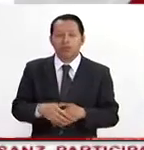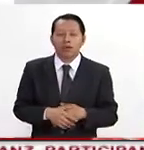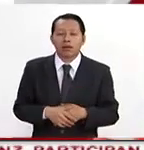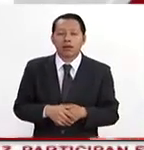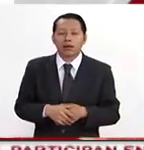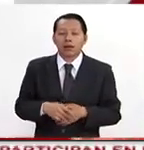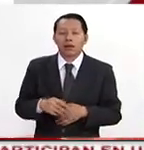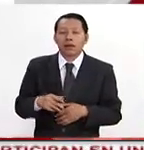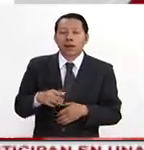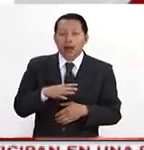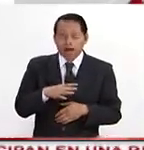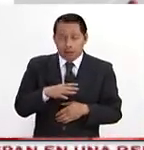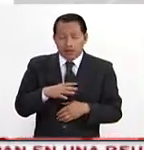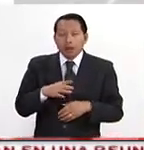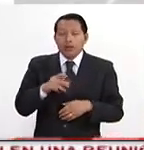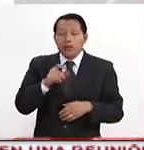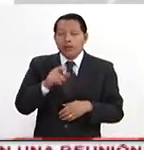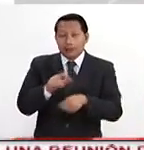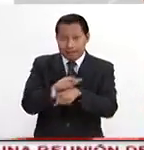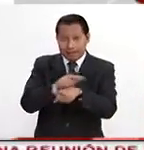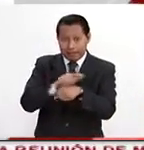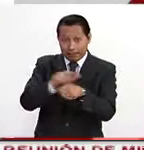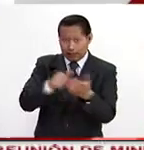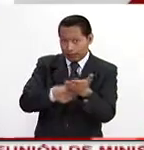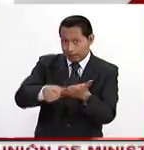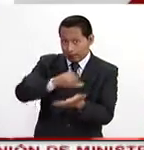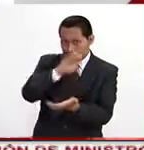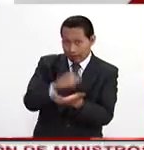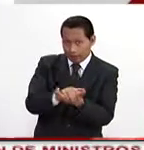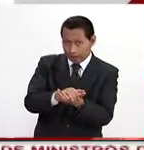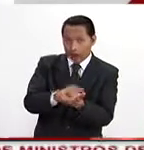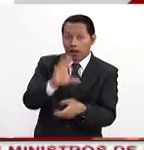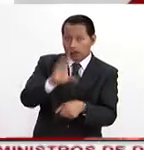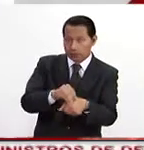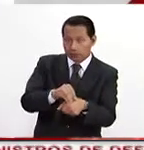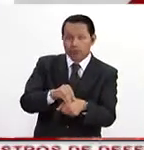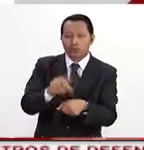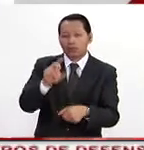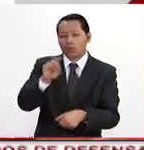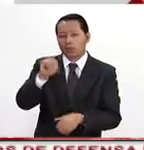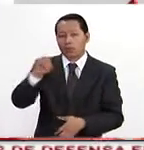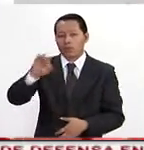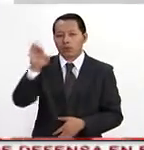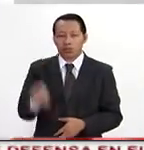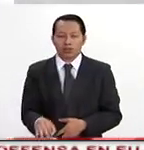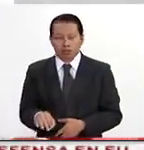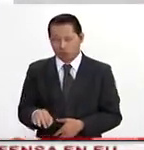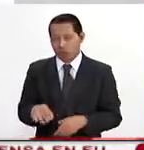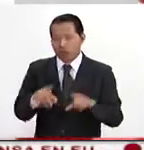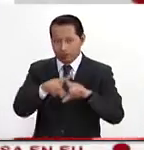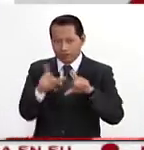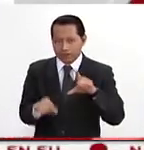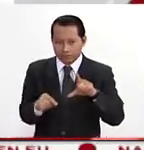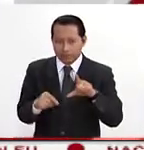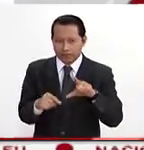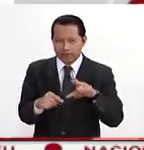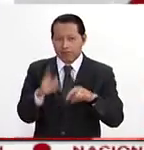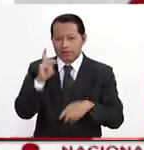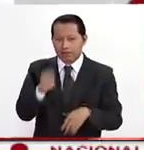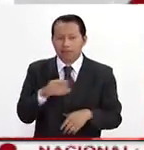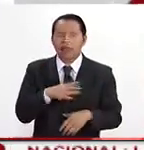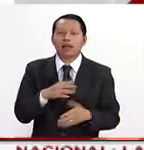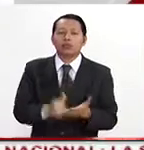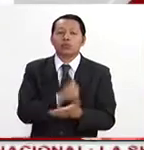se legalice el matrimonio entre personas del mismo sexo 39 por ciento esto es a nivel nacional ciertamente la